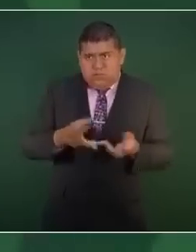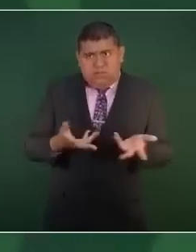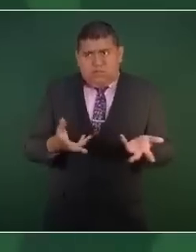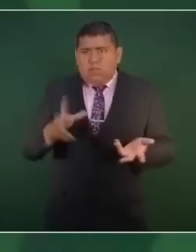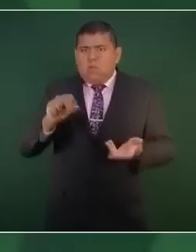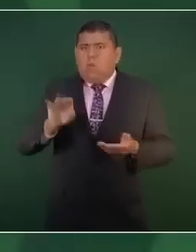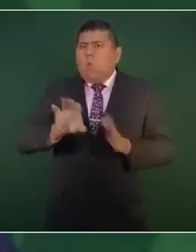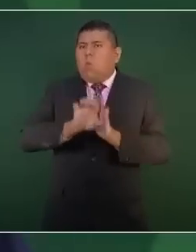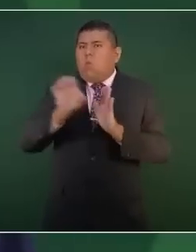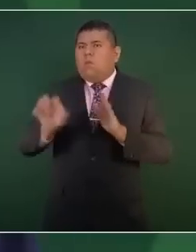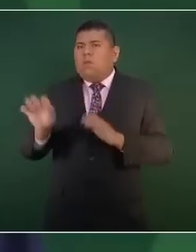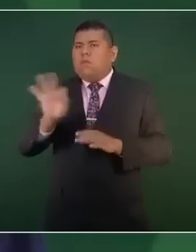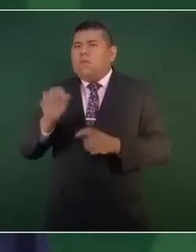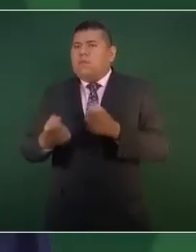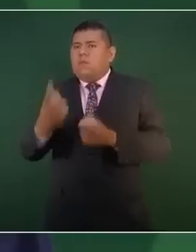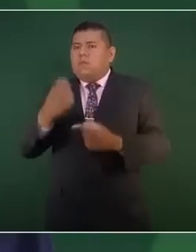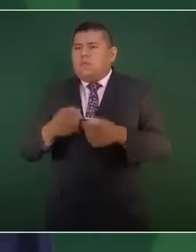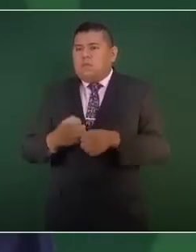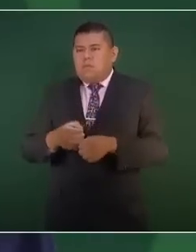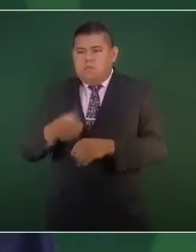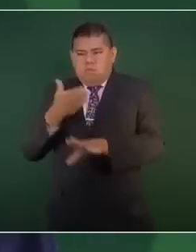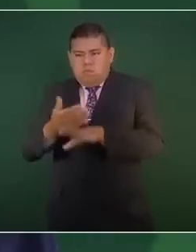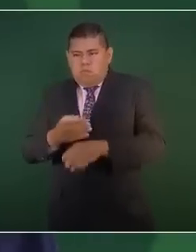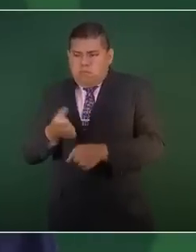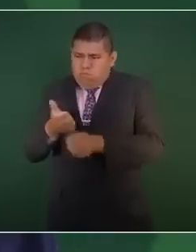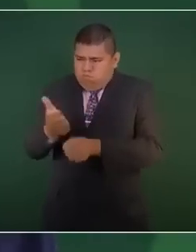incluso torturar.